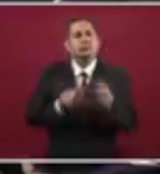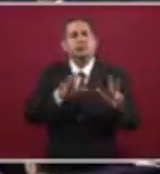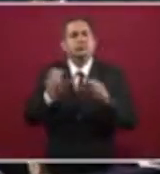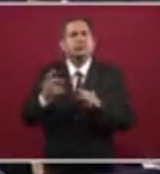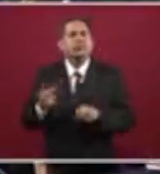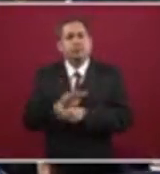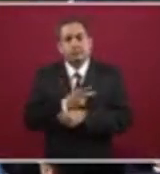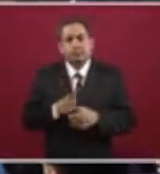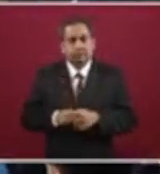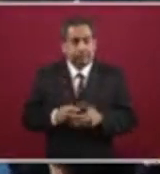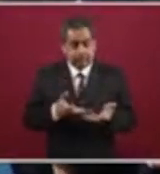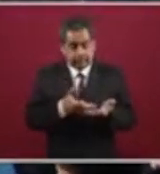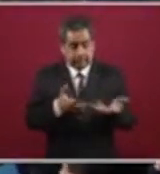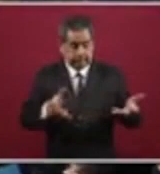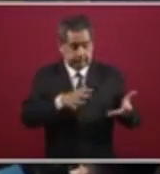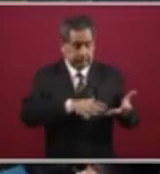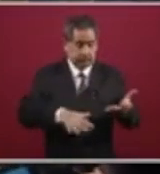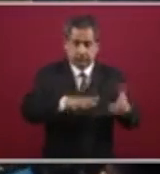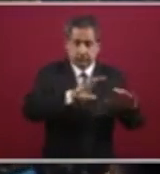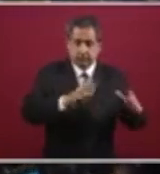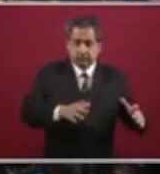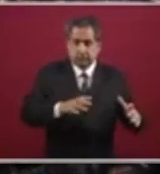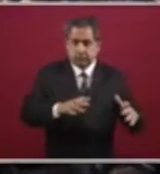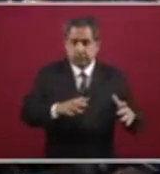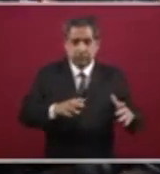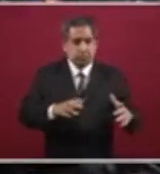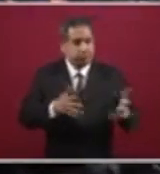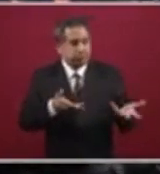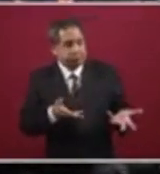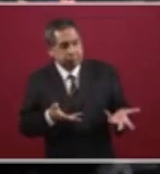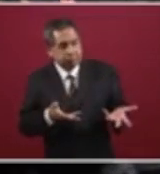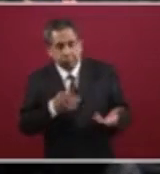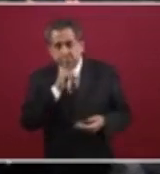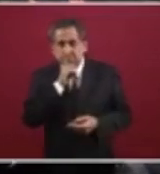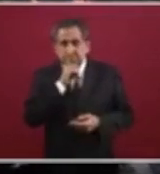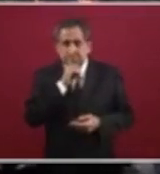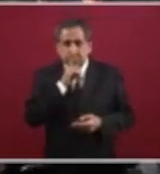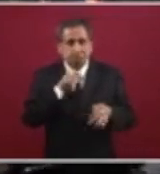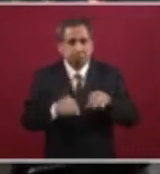las tierras de manos muertas